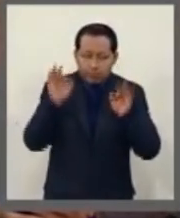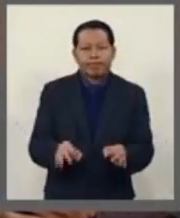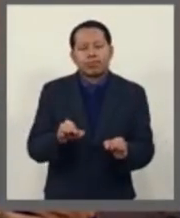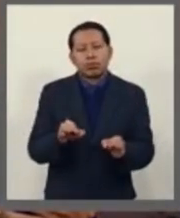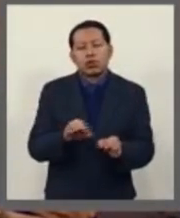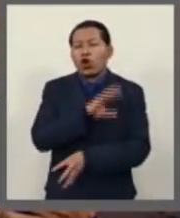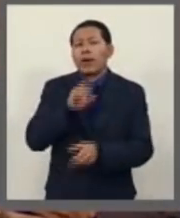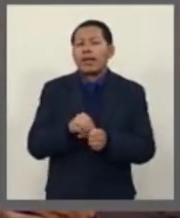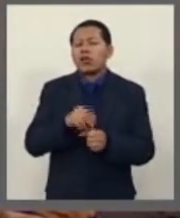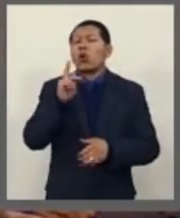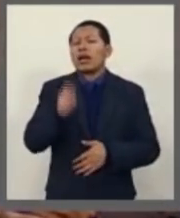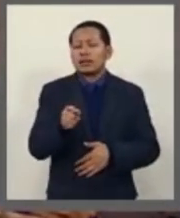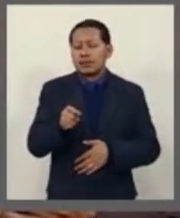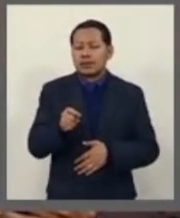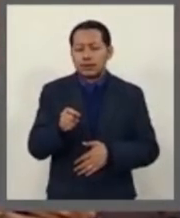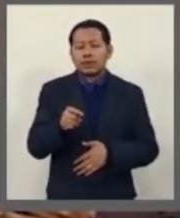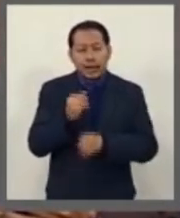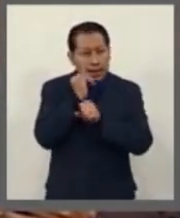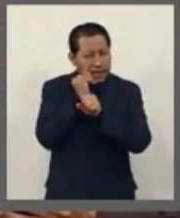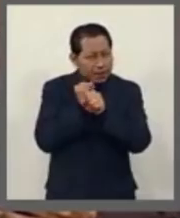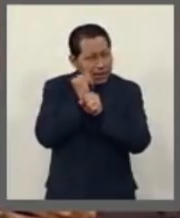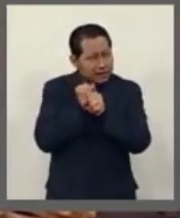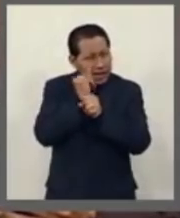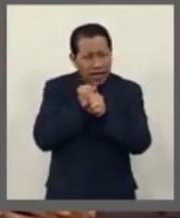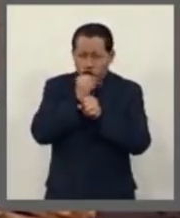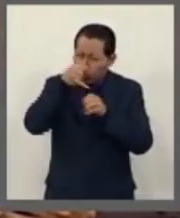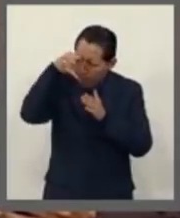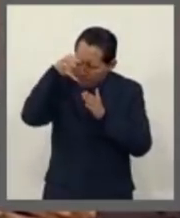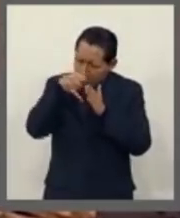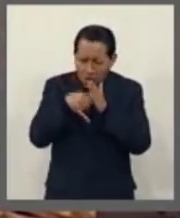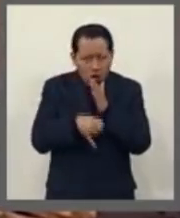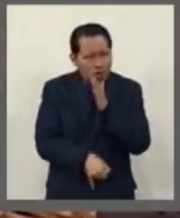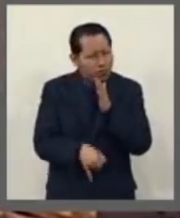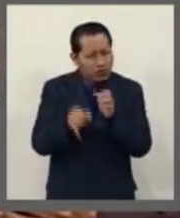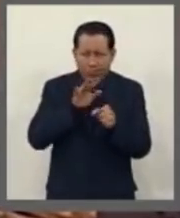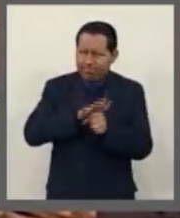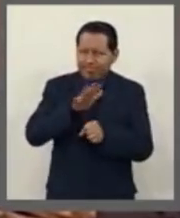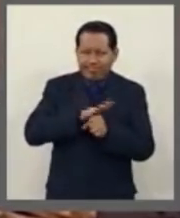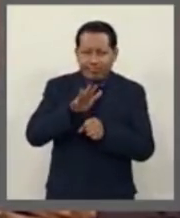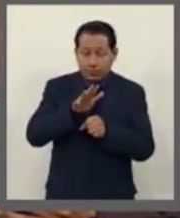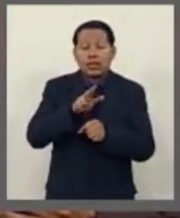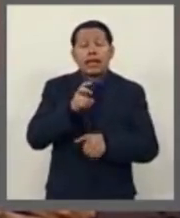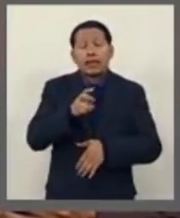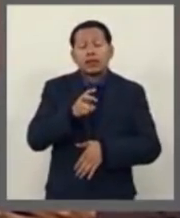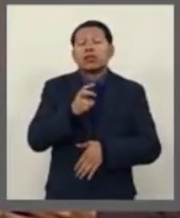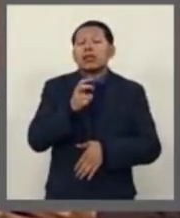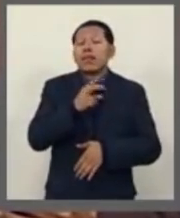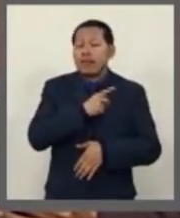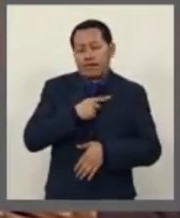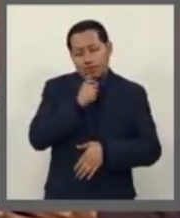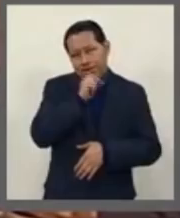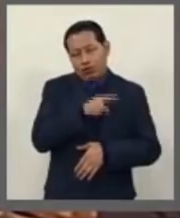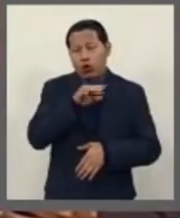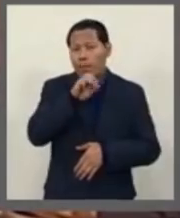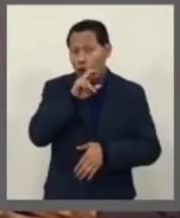verdades inobjetables llegue a pruebas contundentes llegue a la satisfacción de una